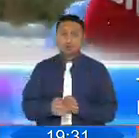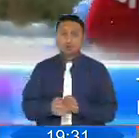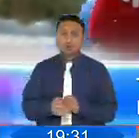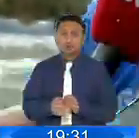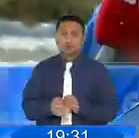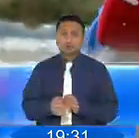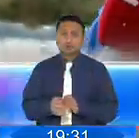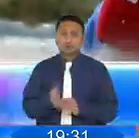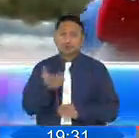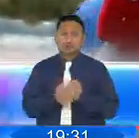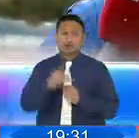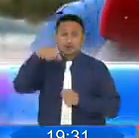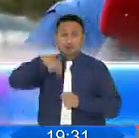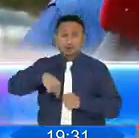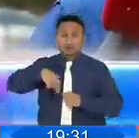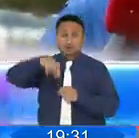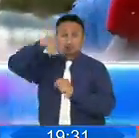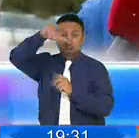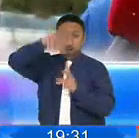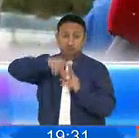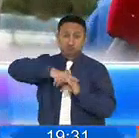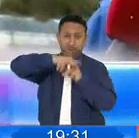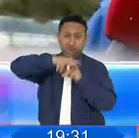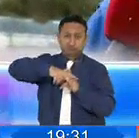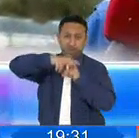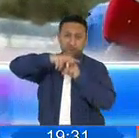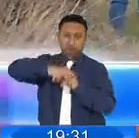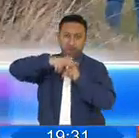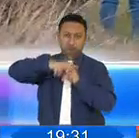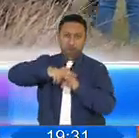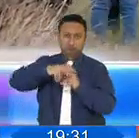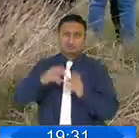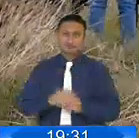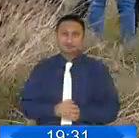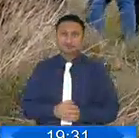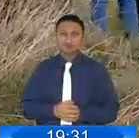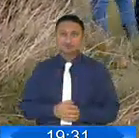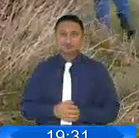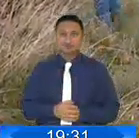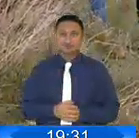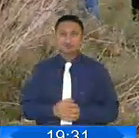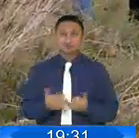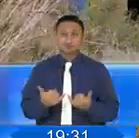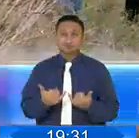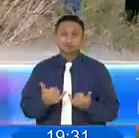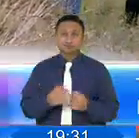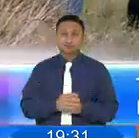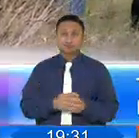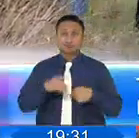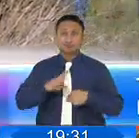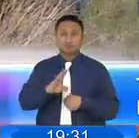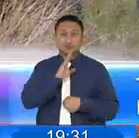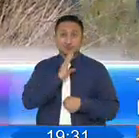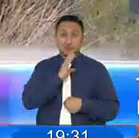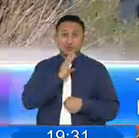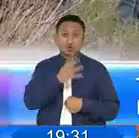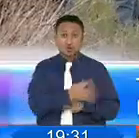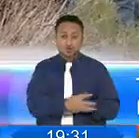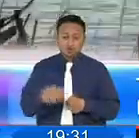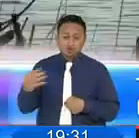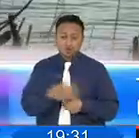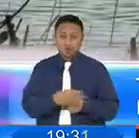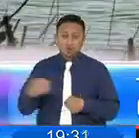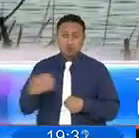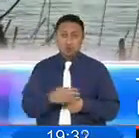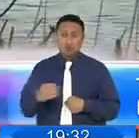posibilidad que esté atascado, puede haber la posibilidad que esté a media altura. Entonces empezó el plan B, succionar el agua del reservorio con